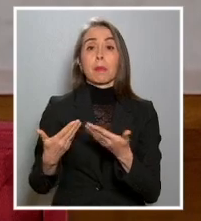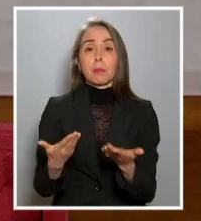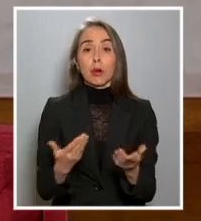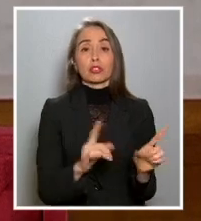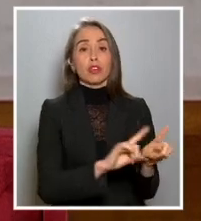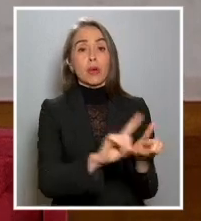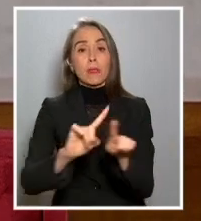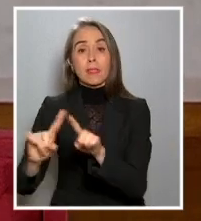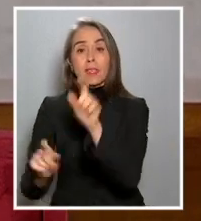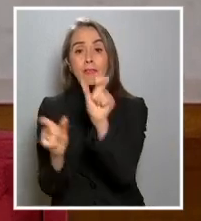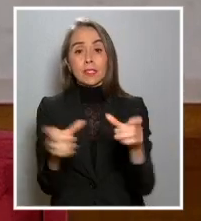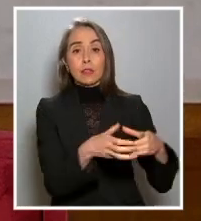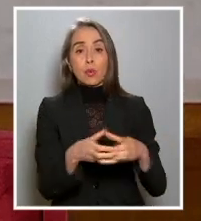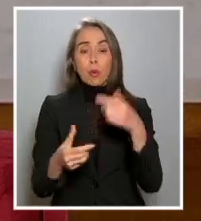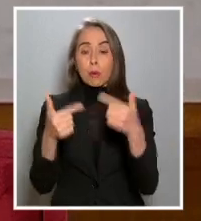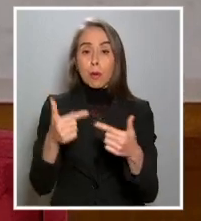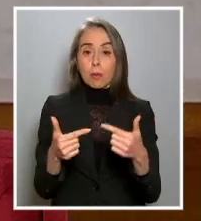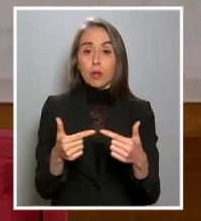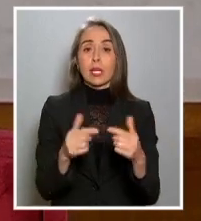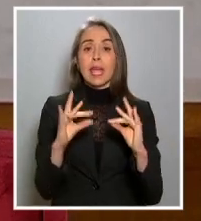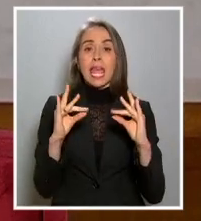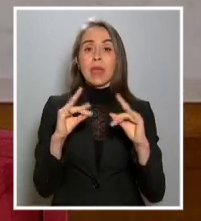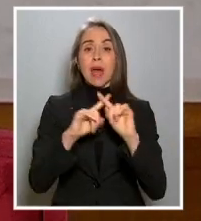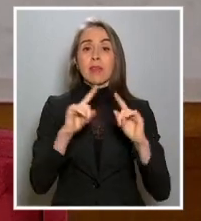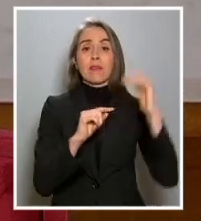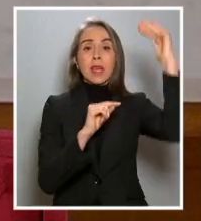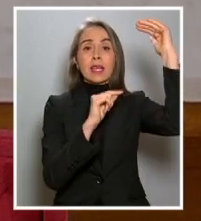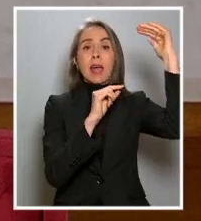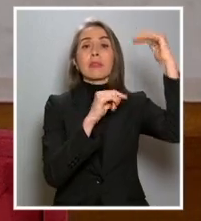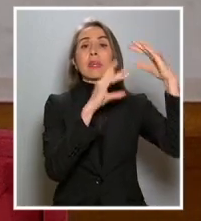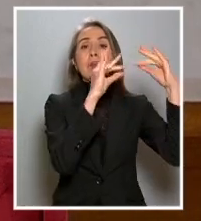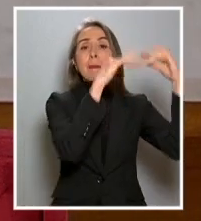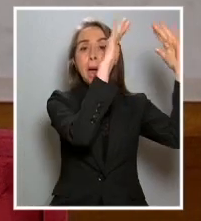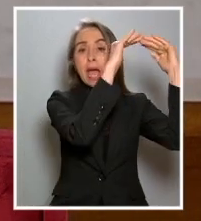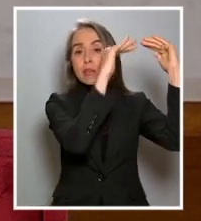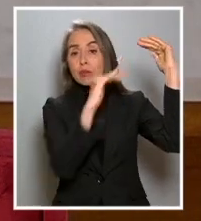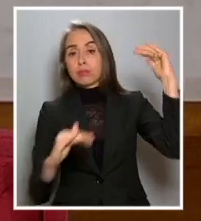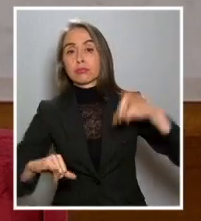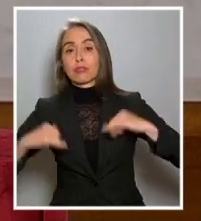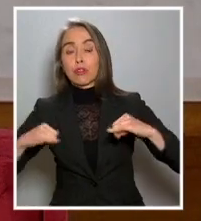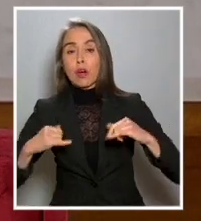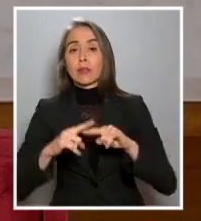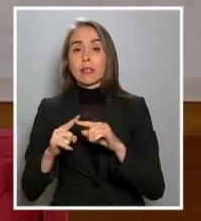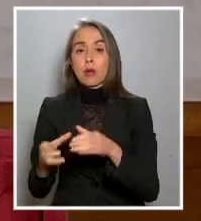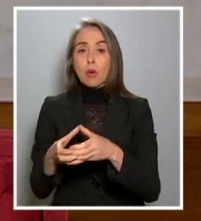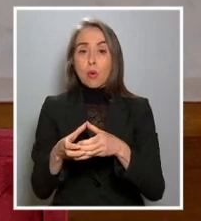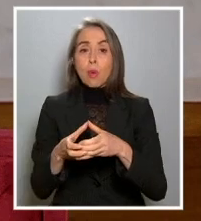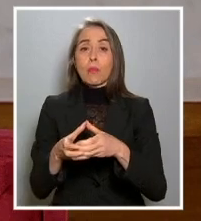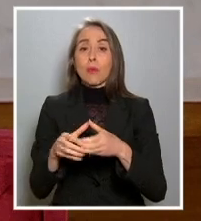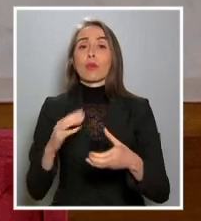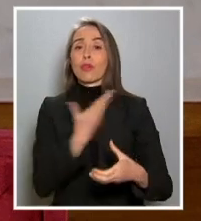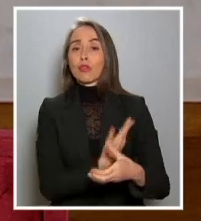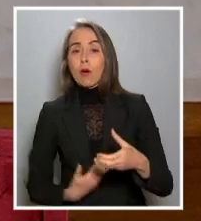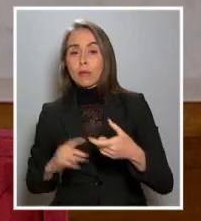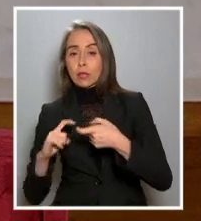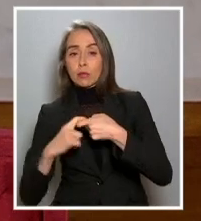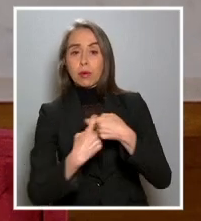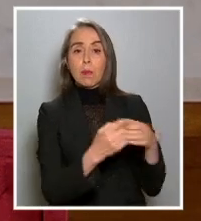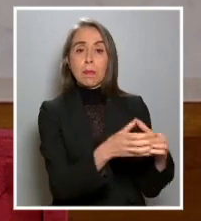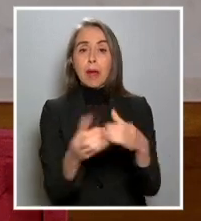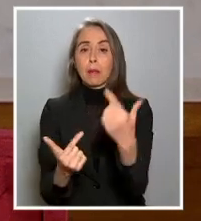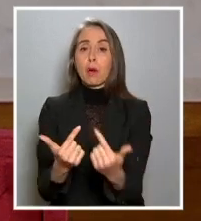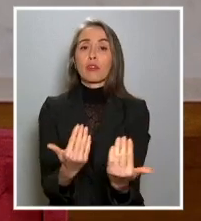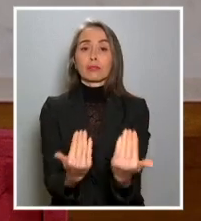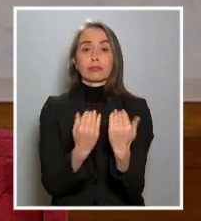la diversidad política y generacional de las distintas trayectorias de esta coalición de gobierno, hemos ido